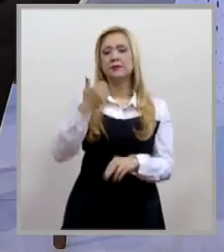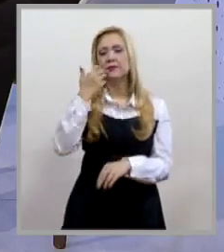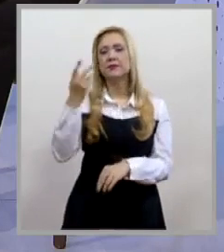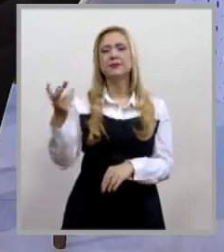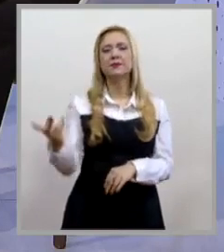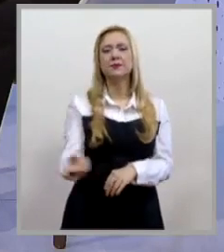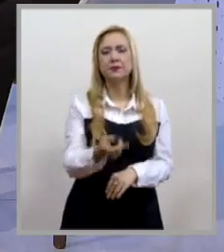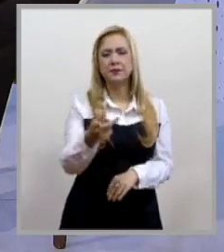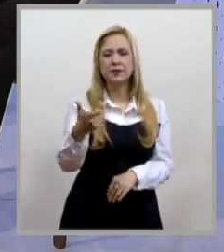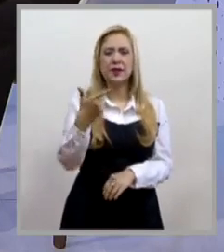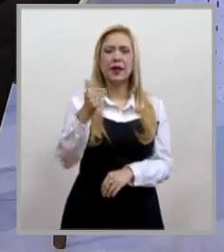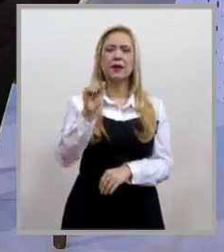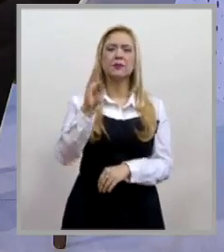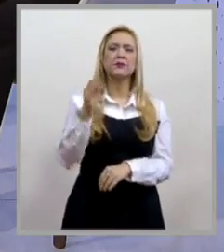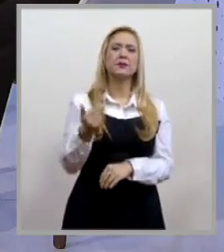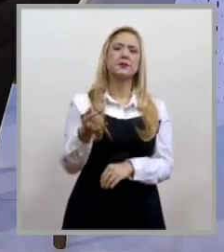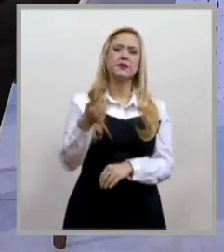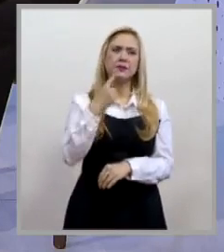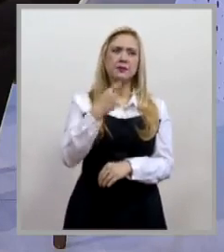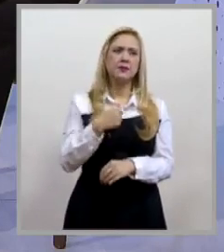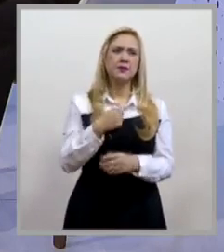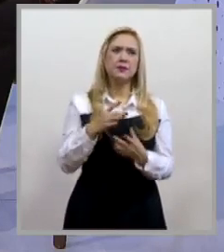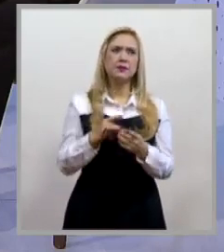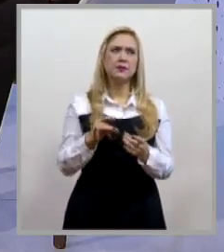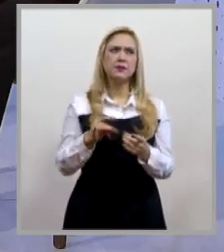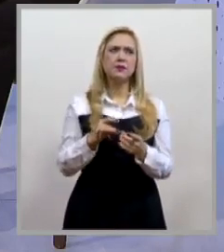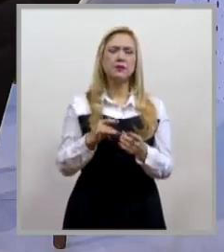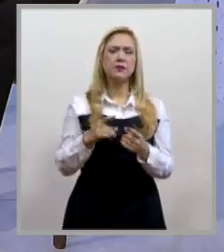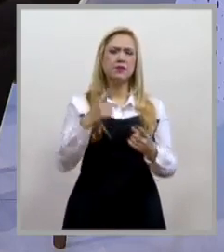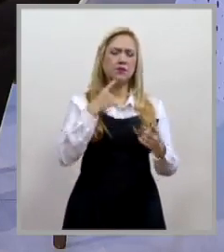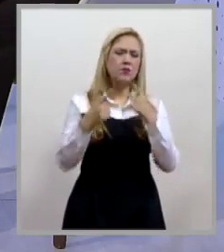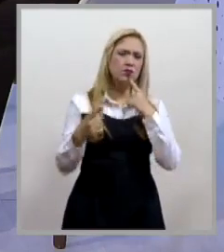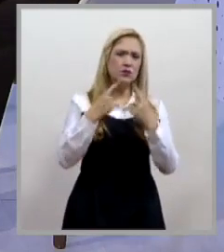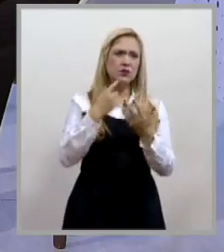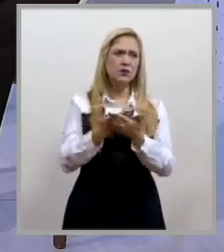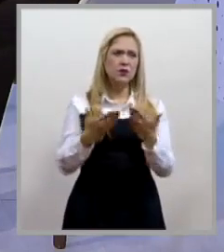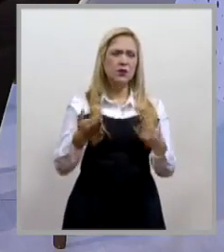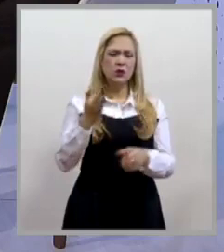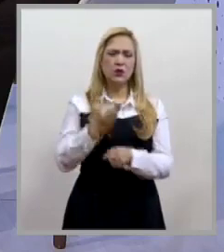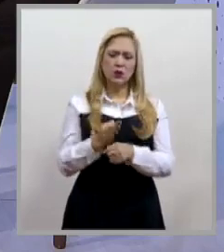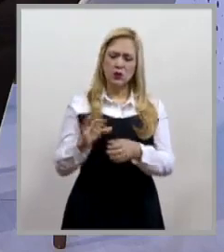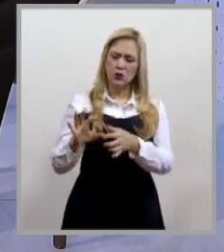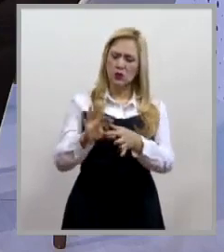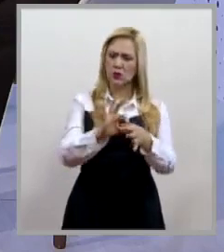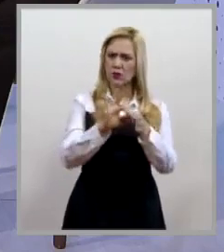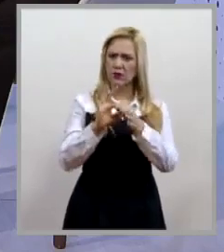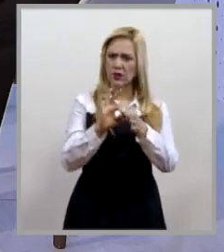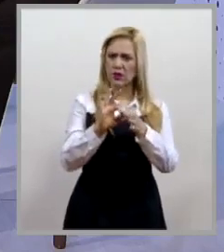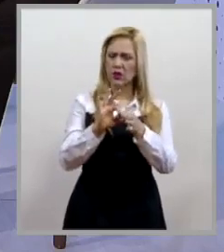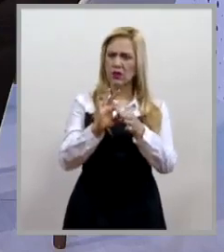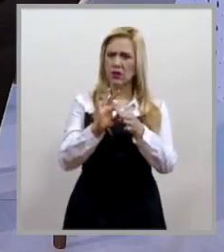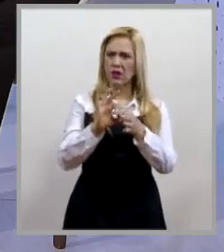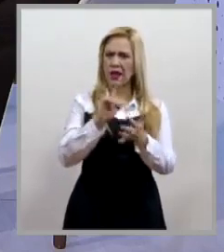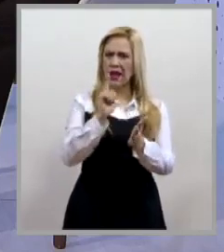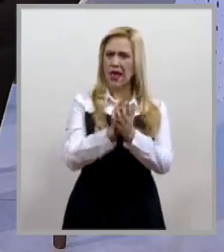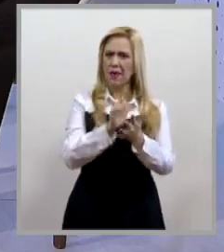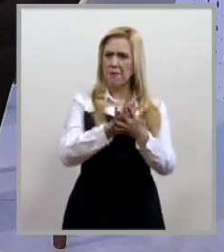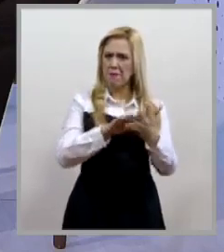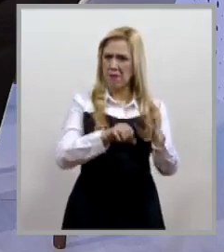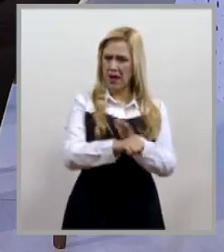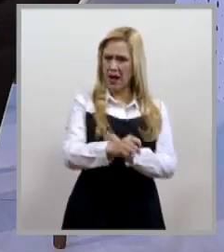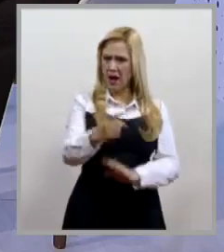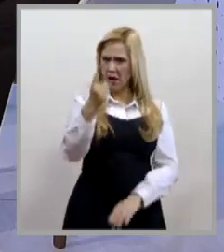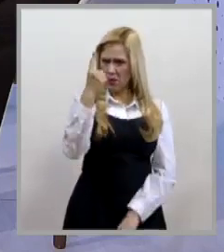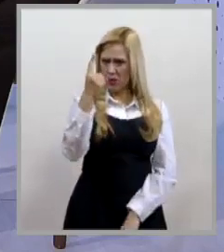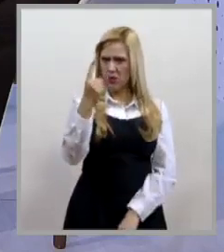gustaría que nos contaras, hay una discusión actualmente sobre la unificación del tipo penal y por qué es importante, si es importante